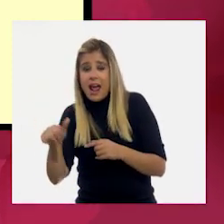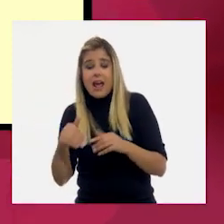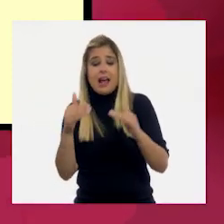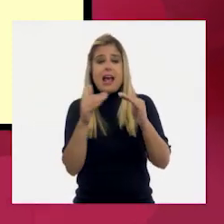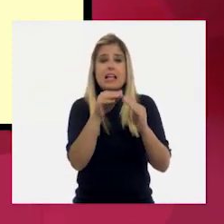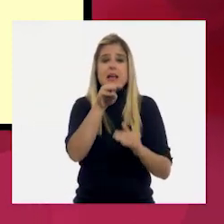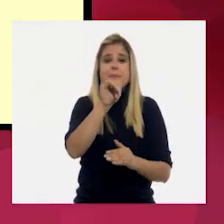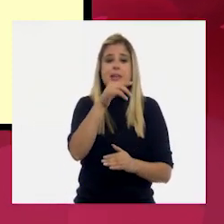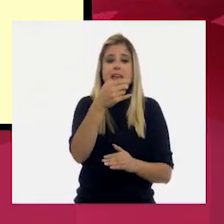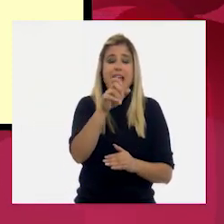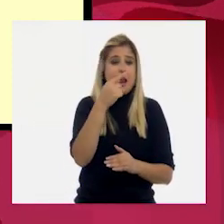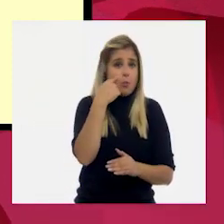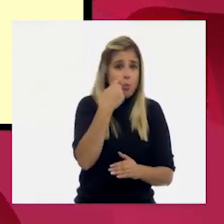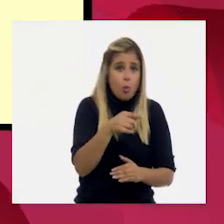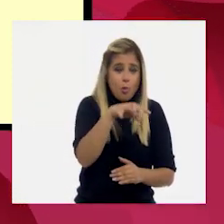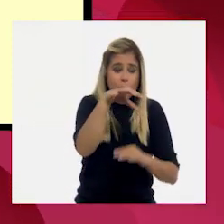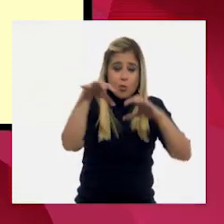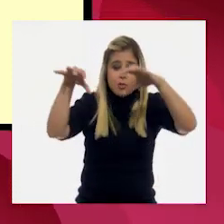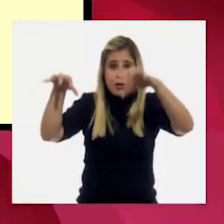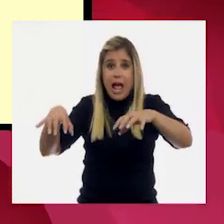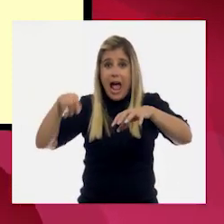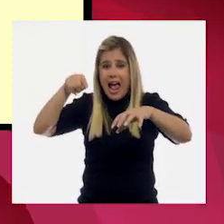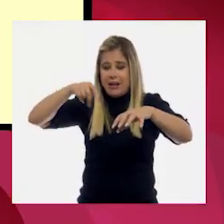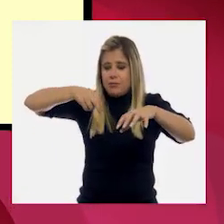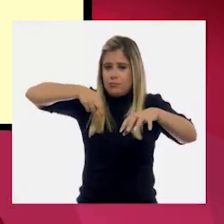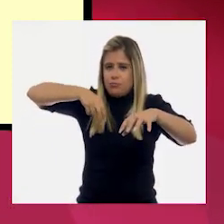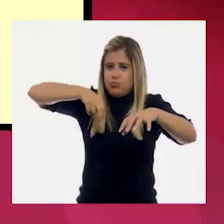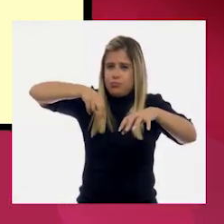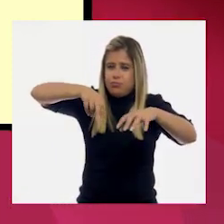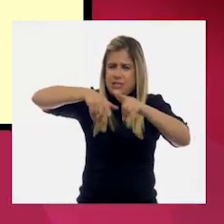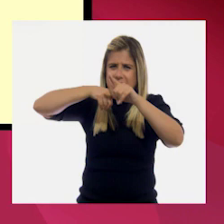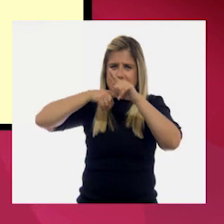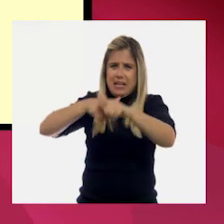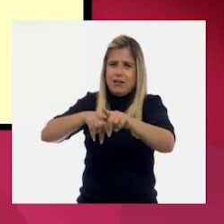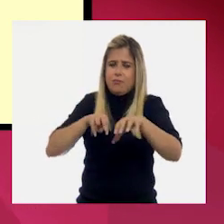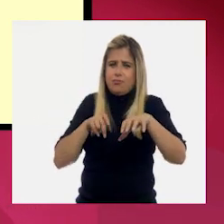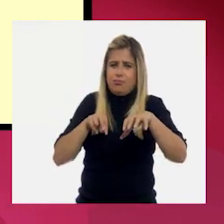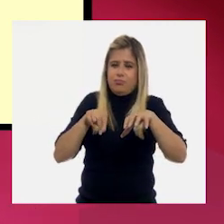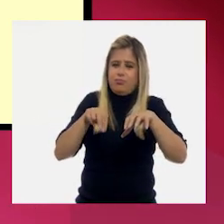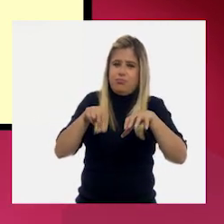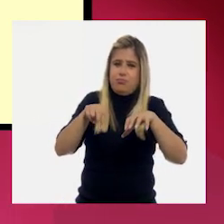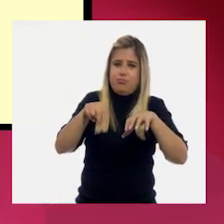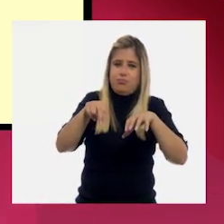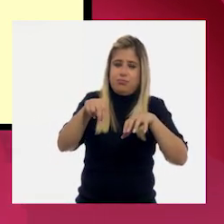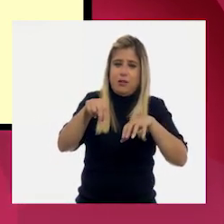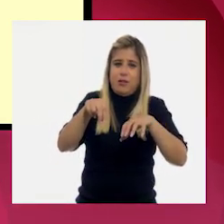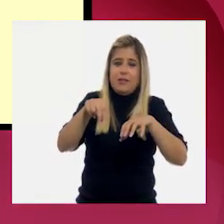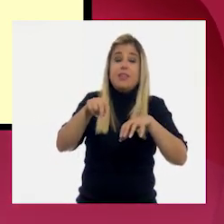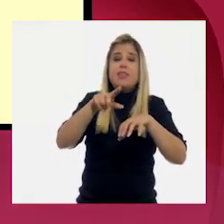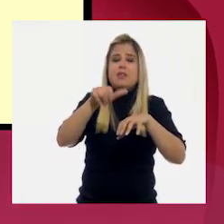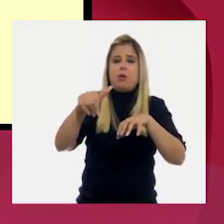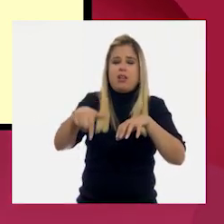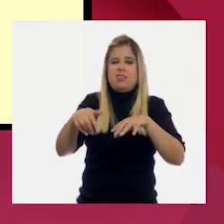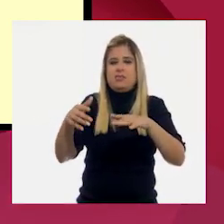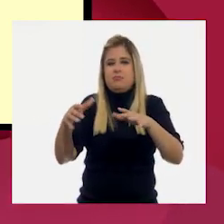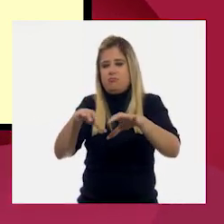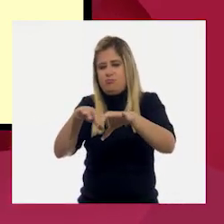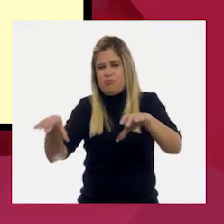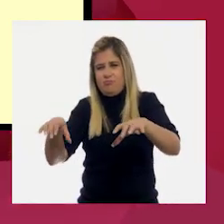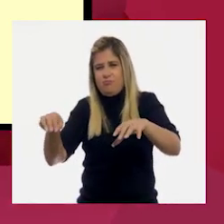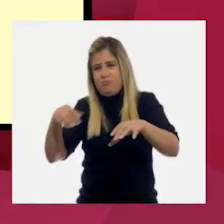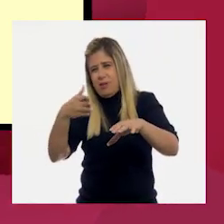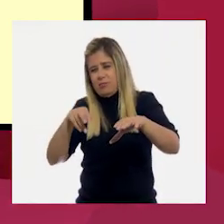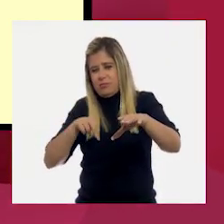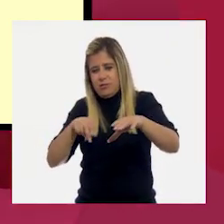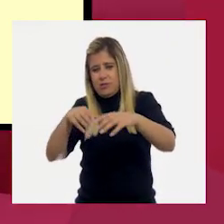Miguel. Y entonces, por ese camino nos vamos y después cruzamos una tranca y donde se divide